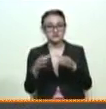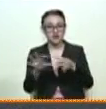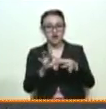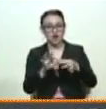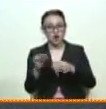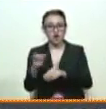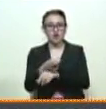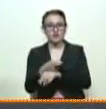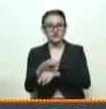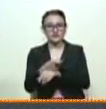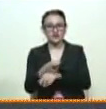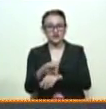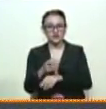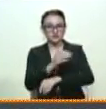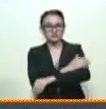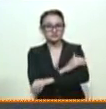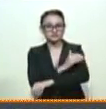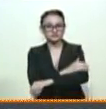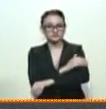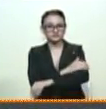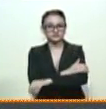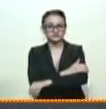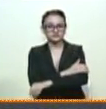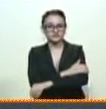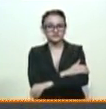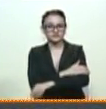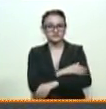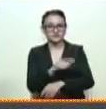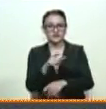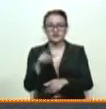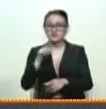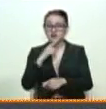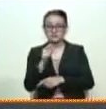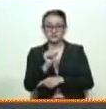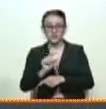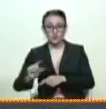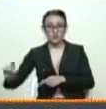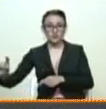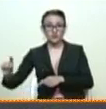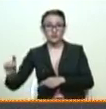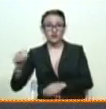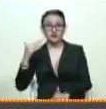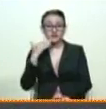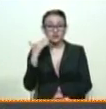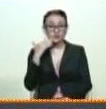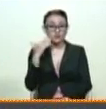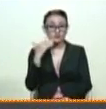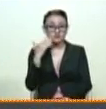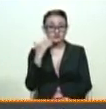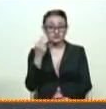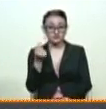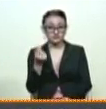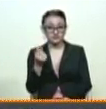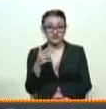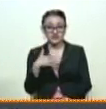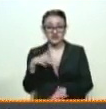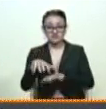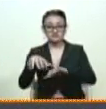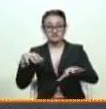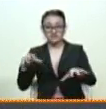gobiernos de derecha bajo el patrocinio de Estados Unidos con la intención de aislar al gobierno